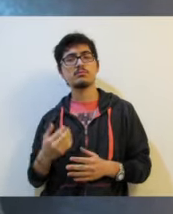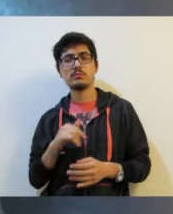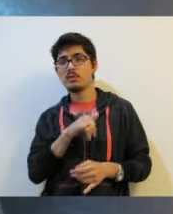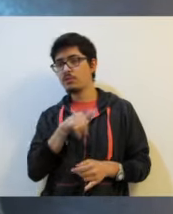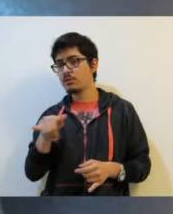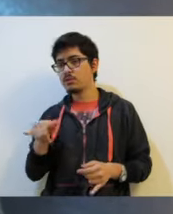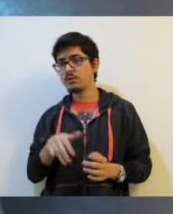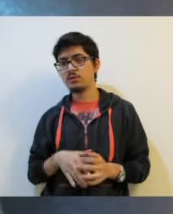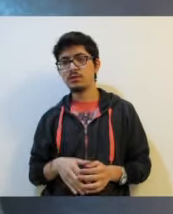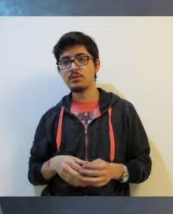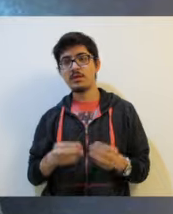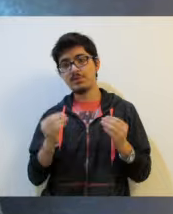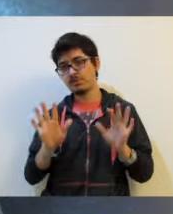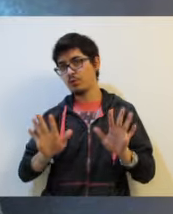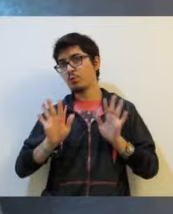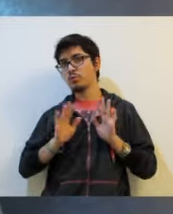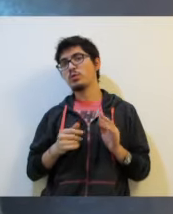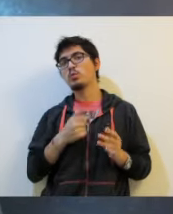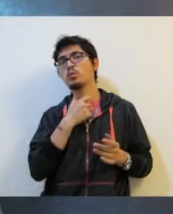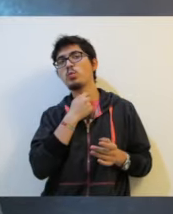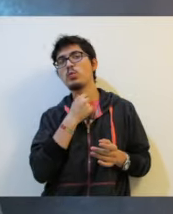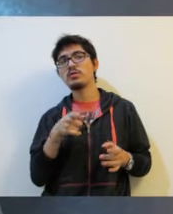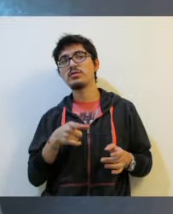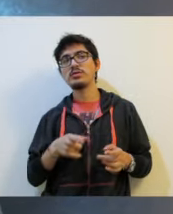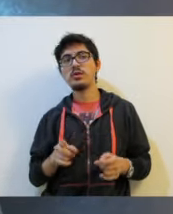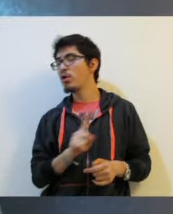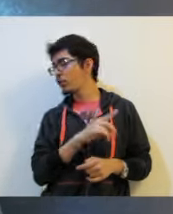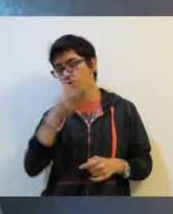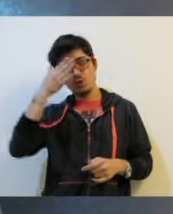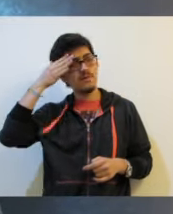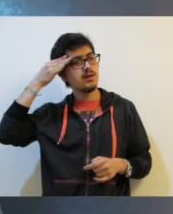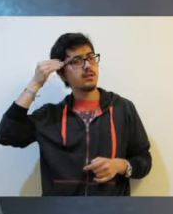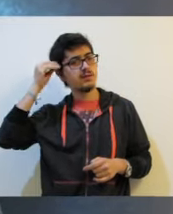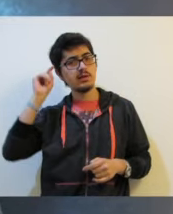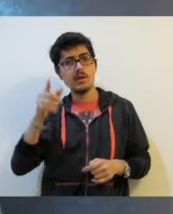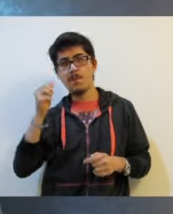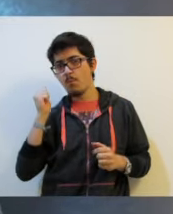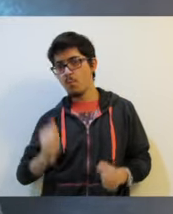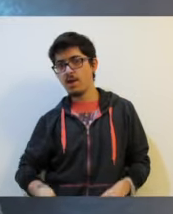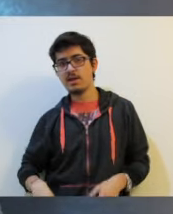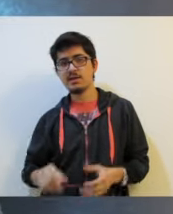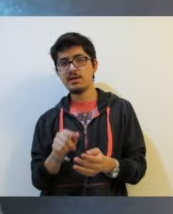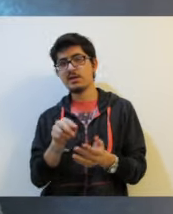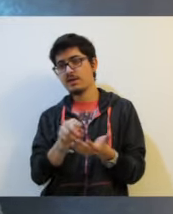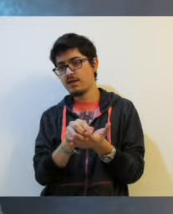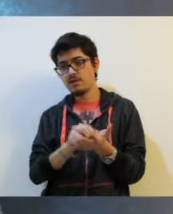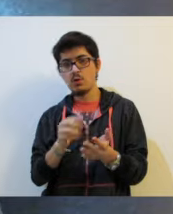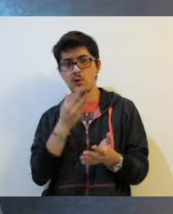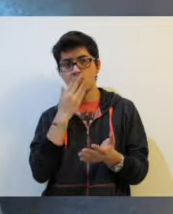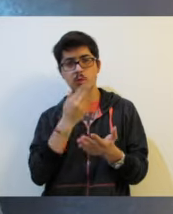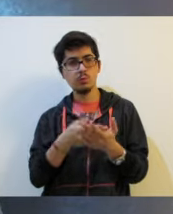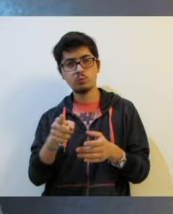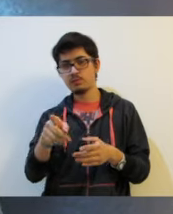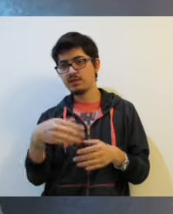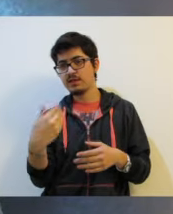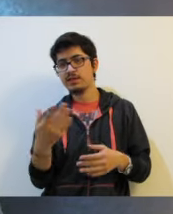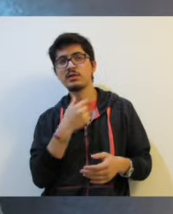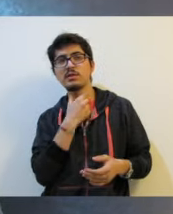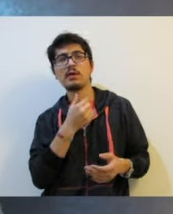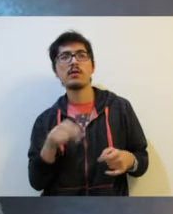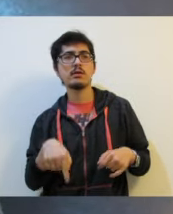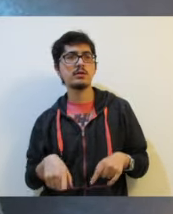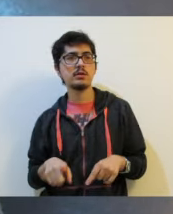quieran acá abajo en los comentarios. Tampoco no olviden darle like, compartirlo y, por sobre todas las cosas, suscribirse a este canal. Así que